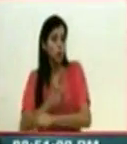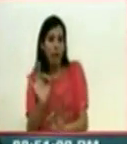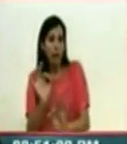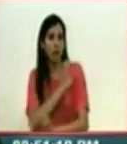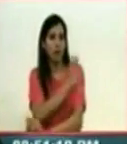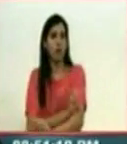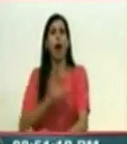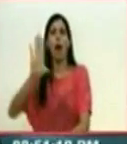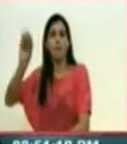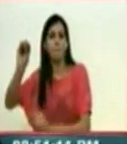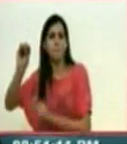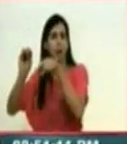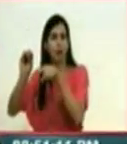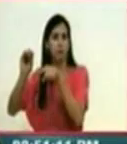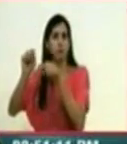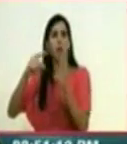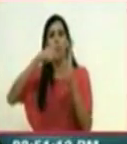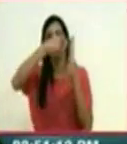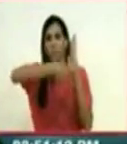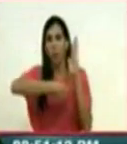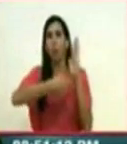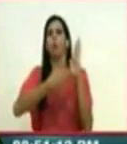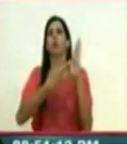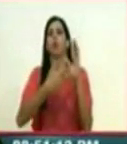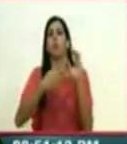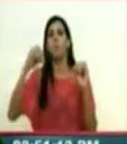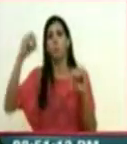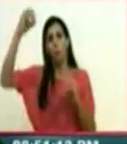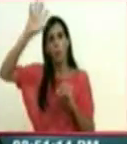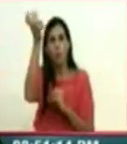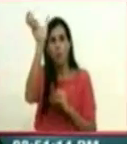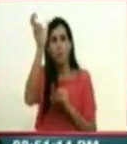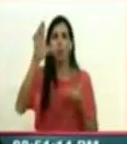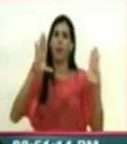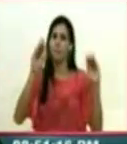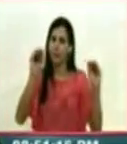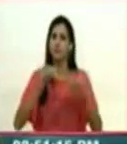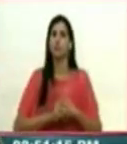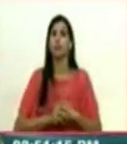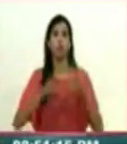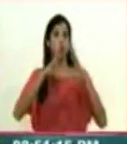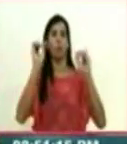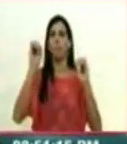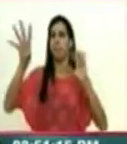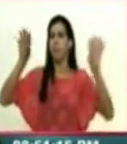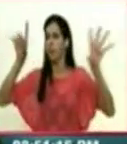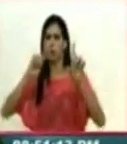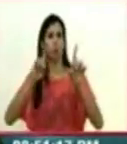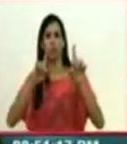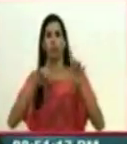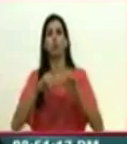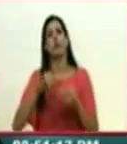pues apagar los switches, los bombillos, y así economizamos la energía. No prende todos los bombillos. Prenderla solamente cuando